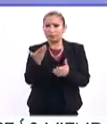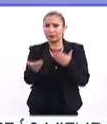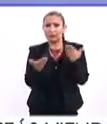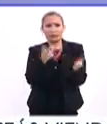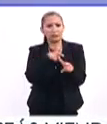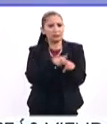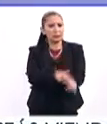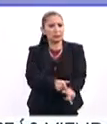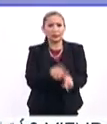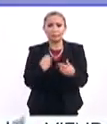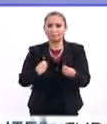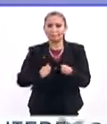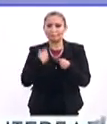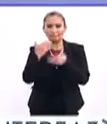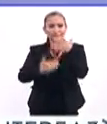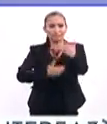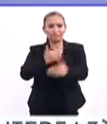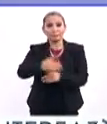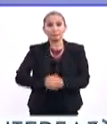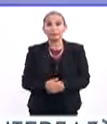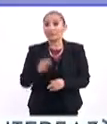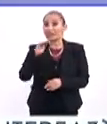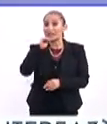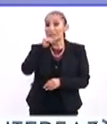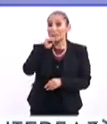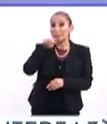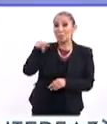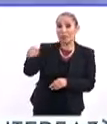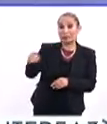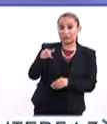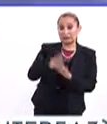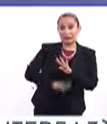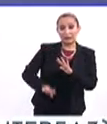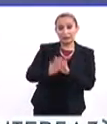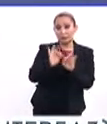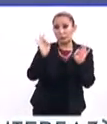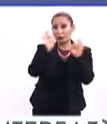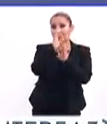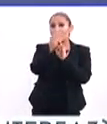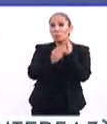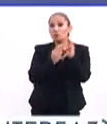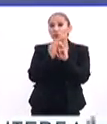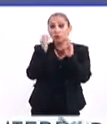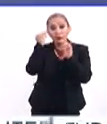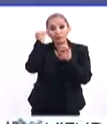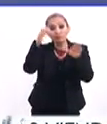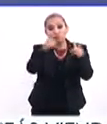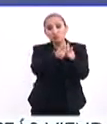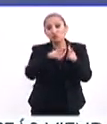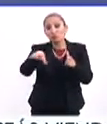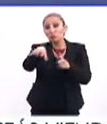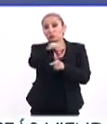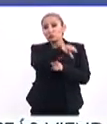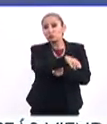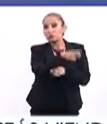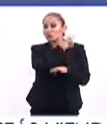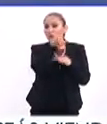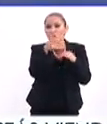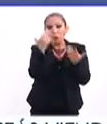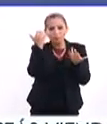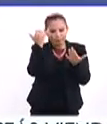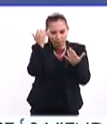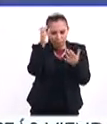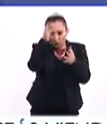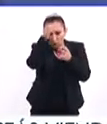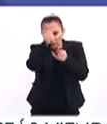la que la mantiene viva. Y el maíz es uno de los ejes fundamentales del mundo indígena. Entonces es todo un